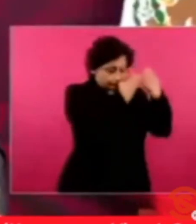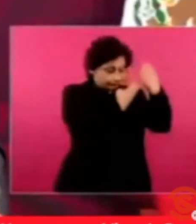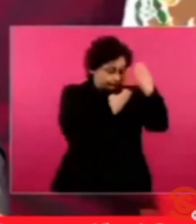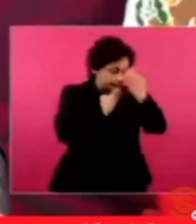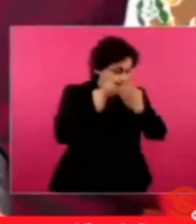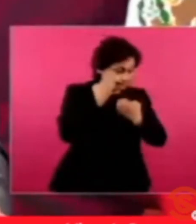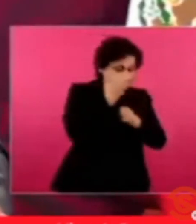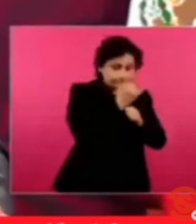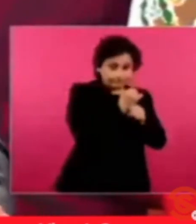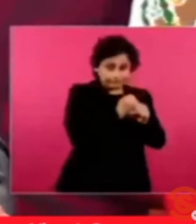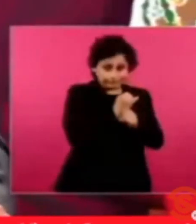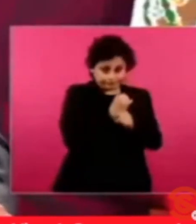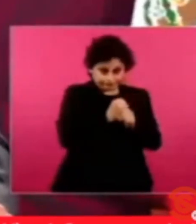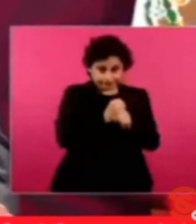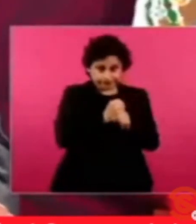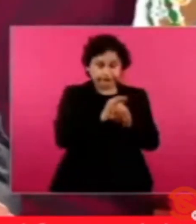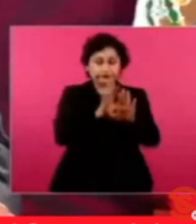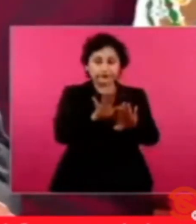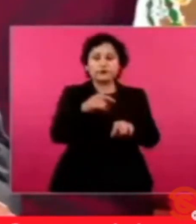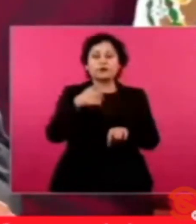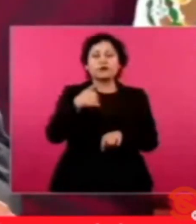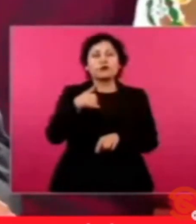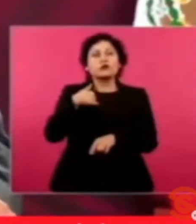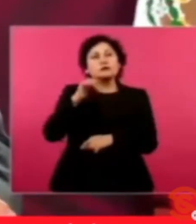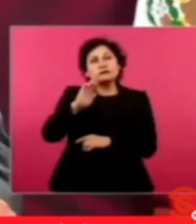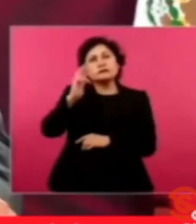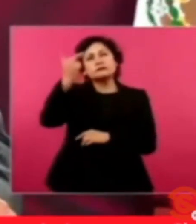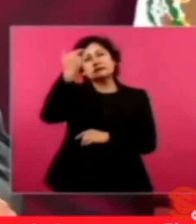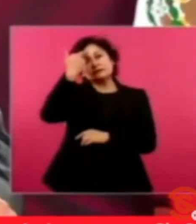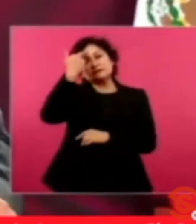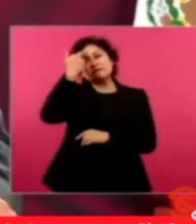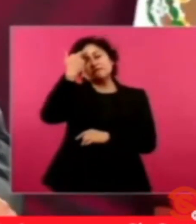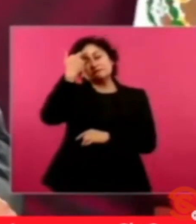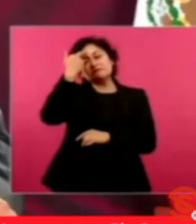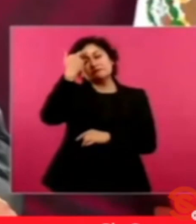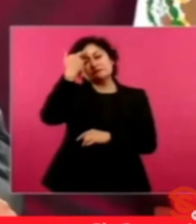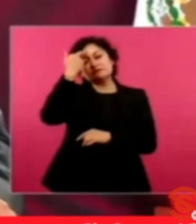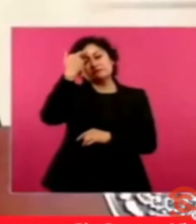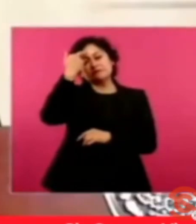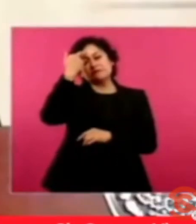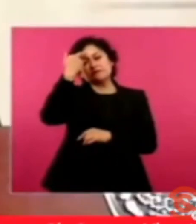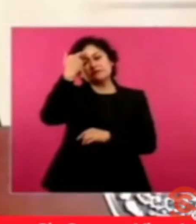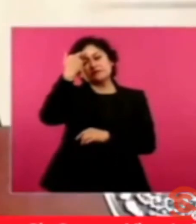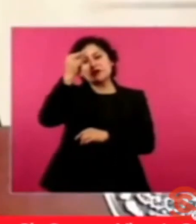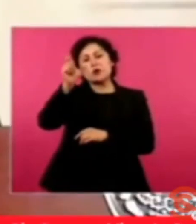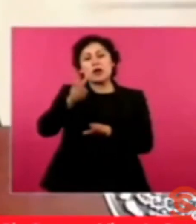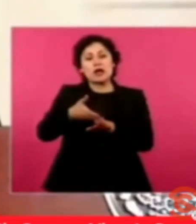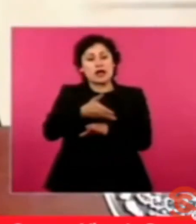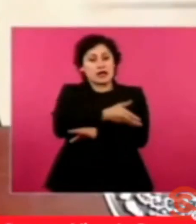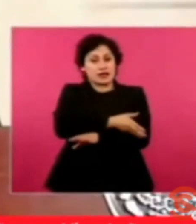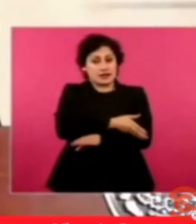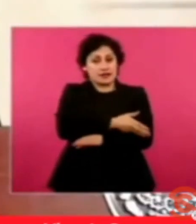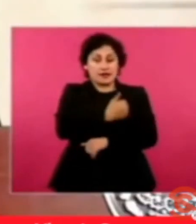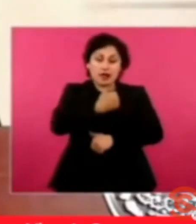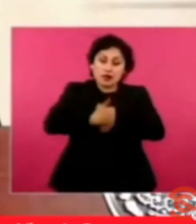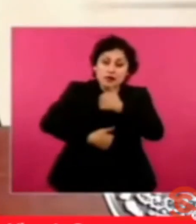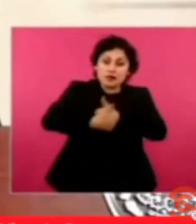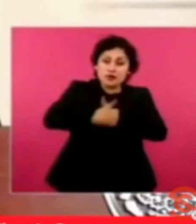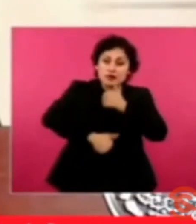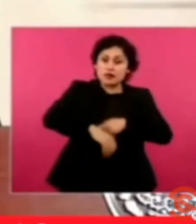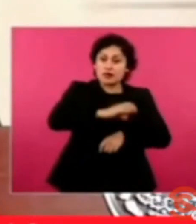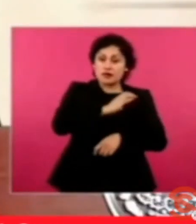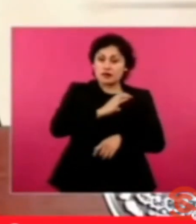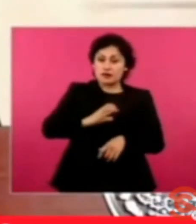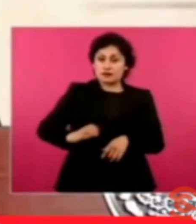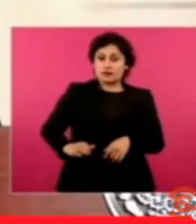la investigación. Me acordaba de que cuando la campaña de